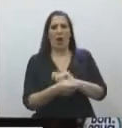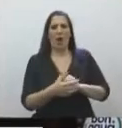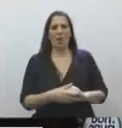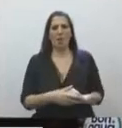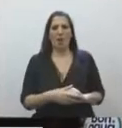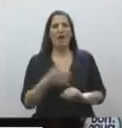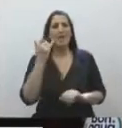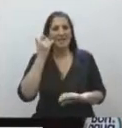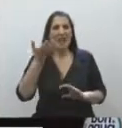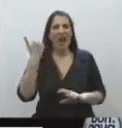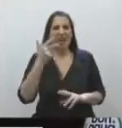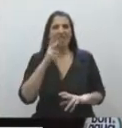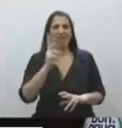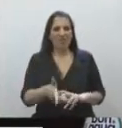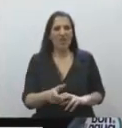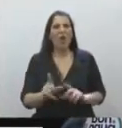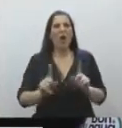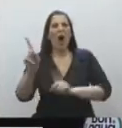está en Salta.